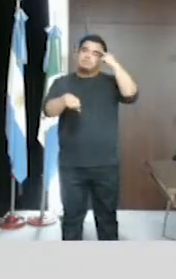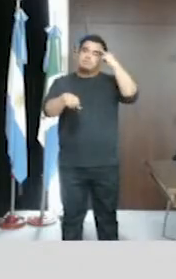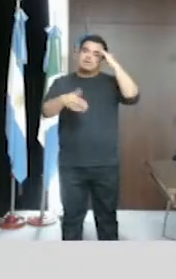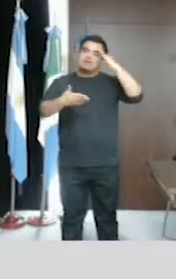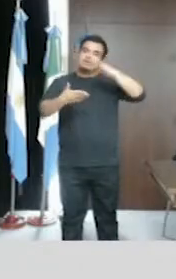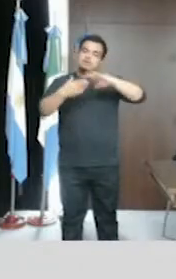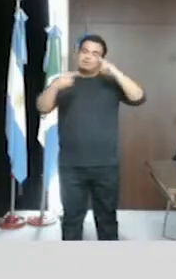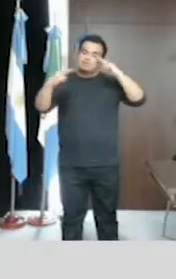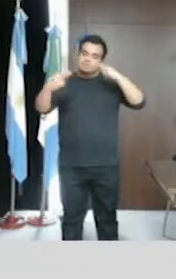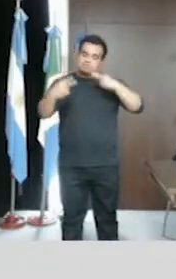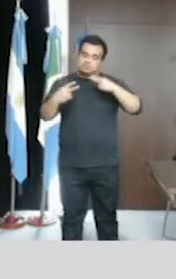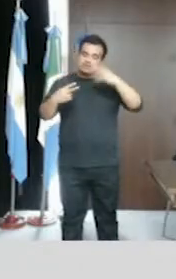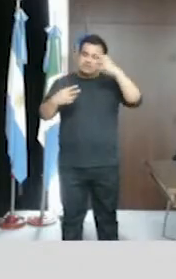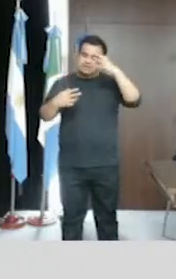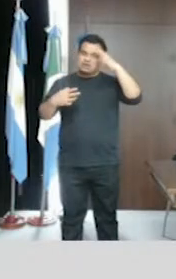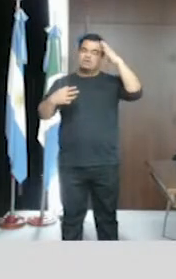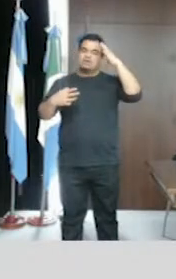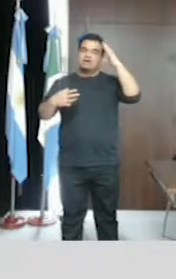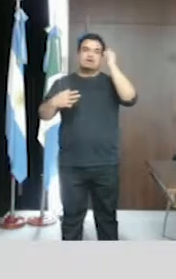es importante para uno.